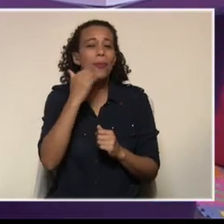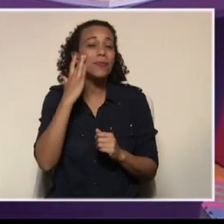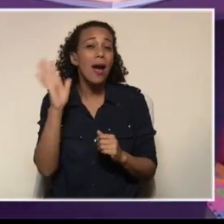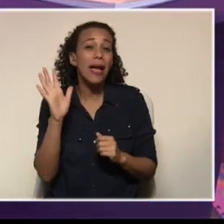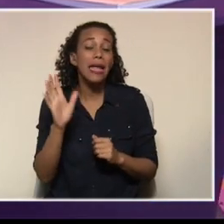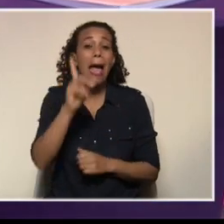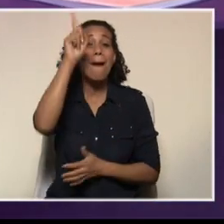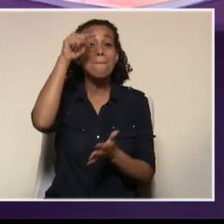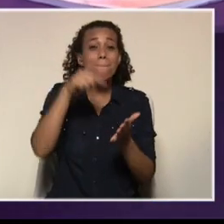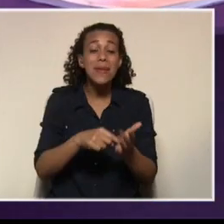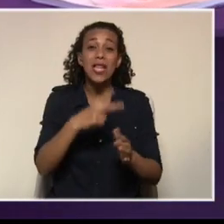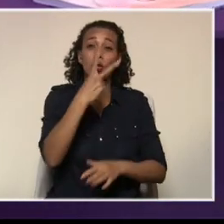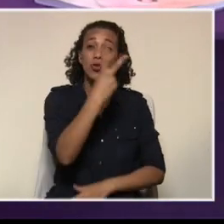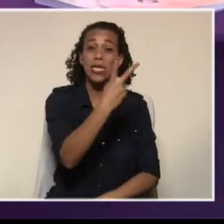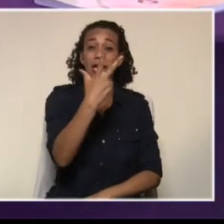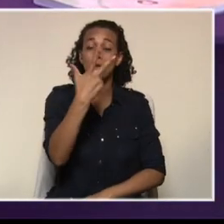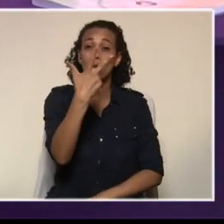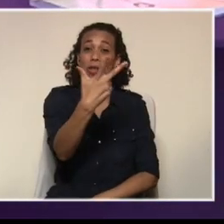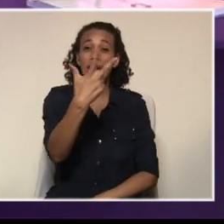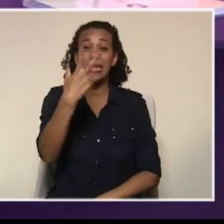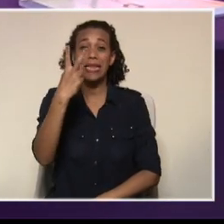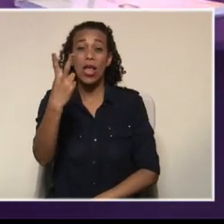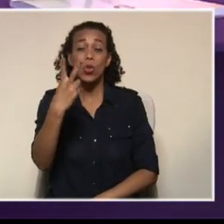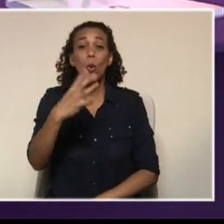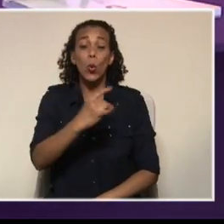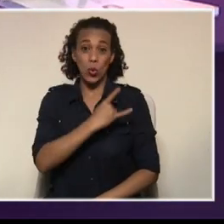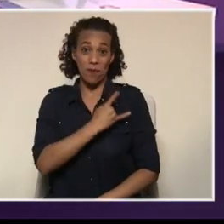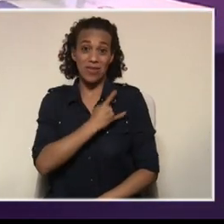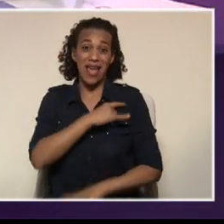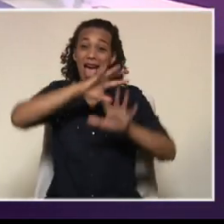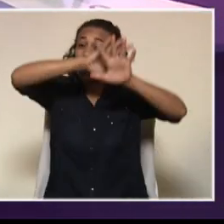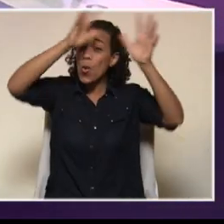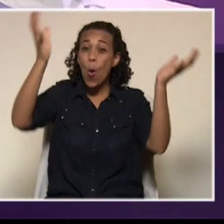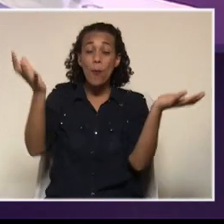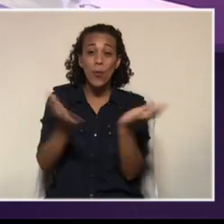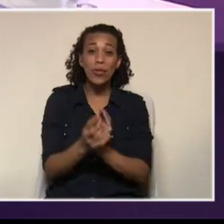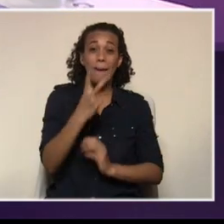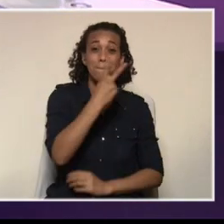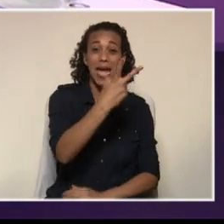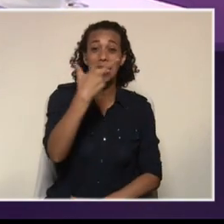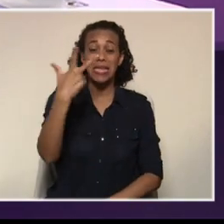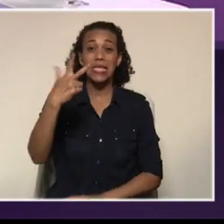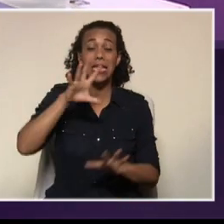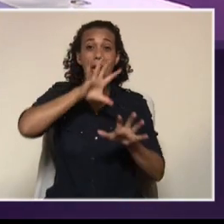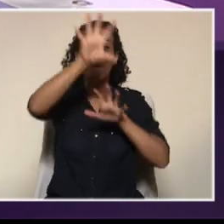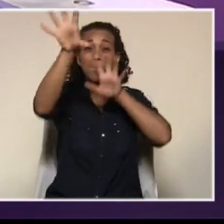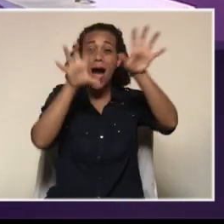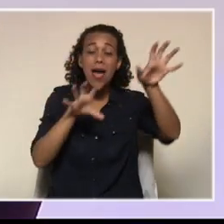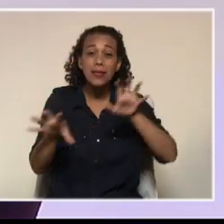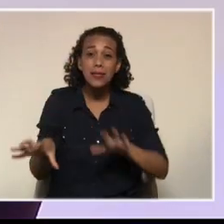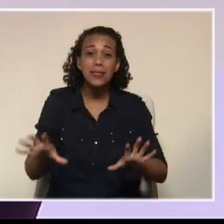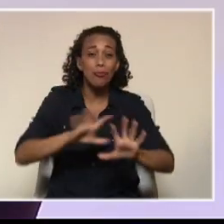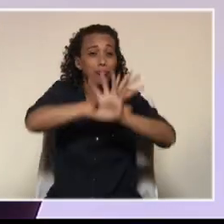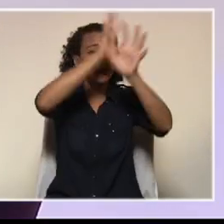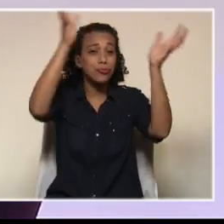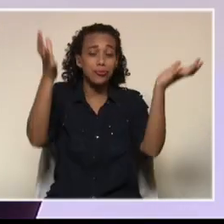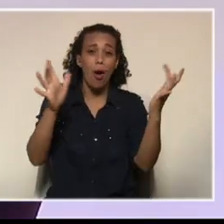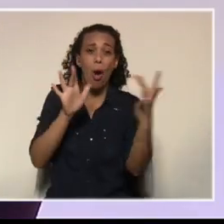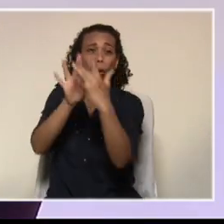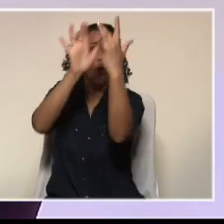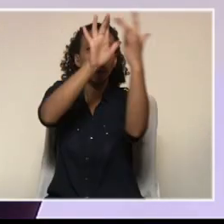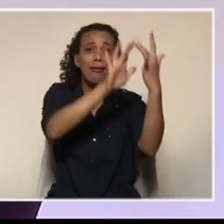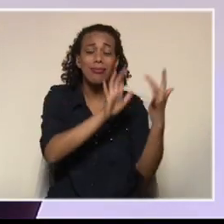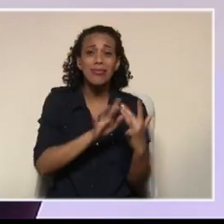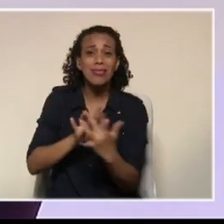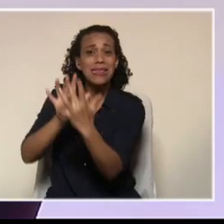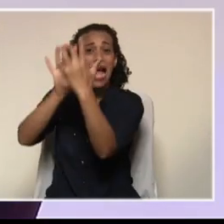aproximadamente 1.232 universidades conectadas de 23 países a nivel mundial y a nivel de